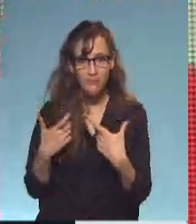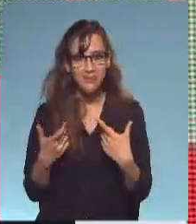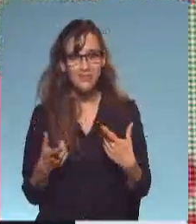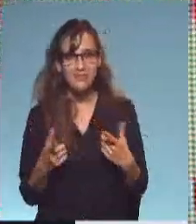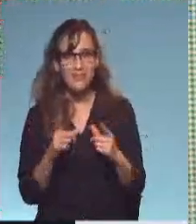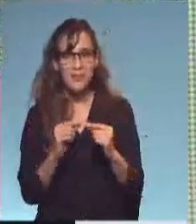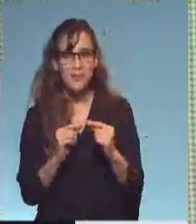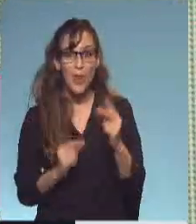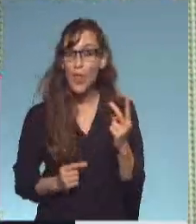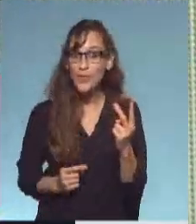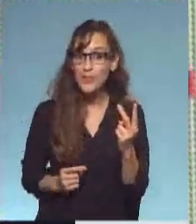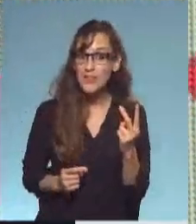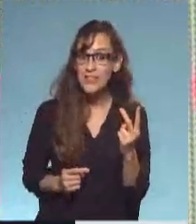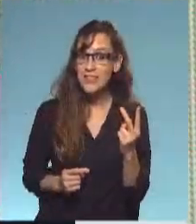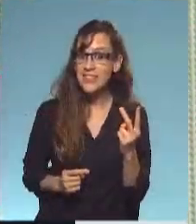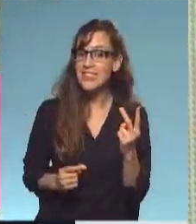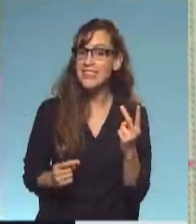Número 2.